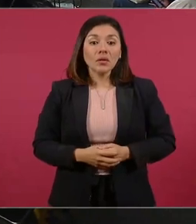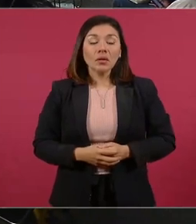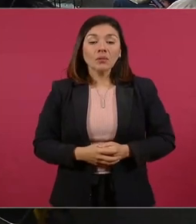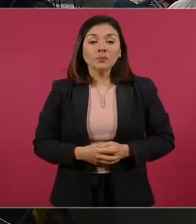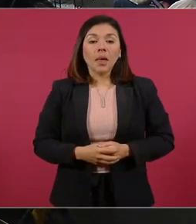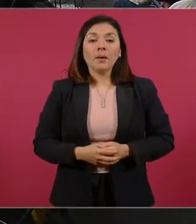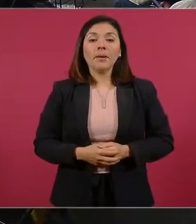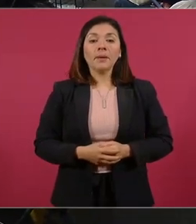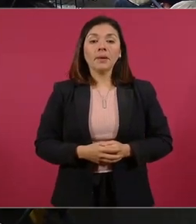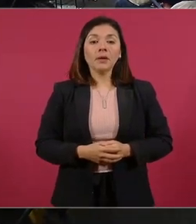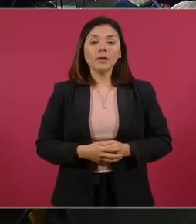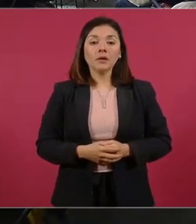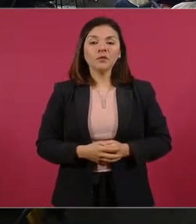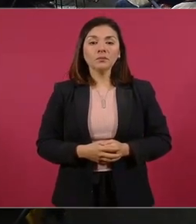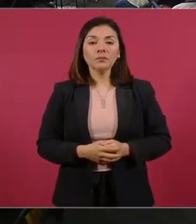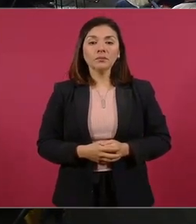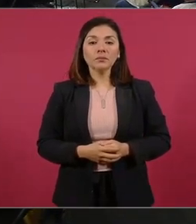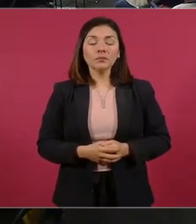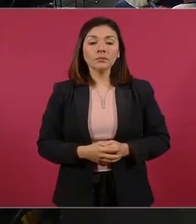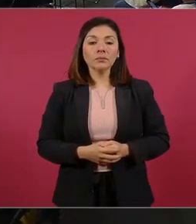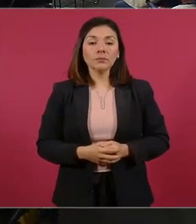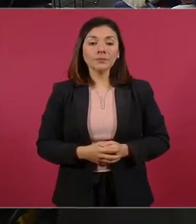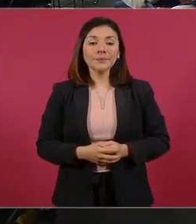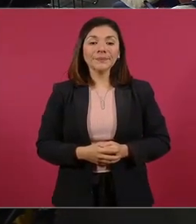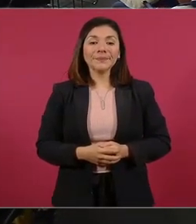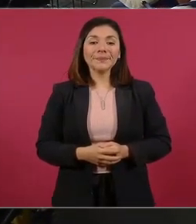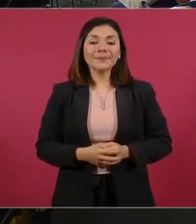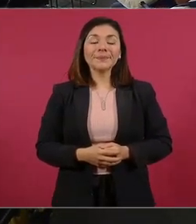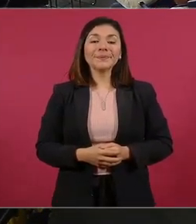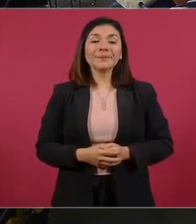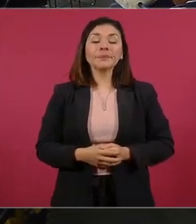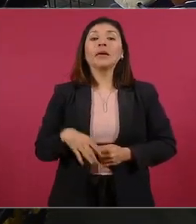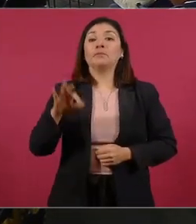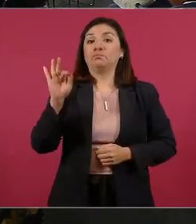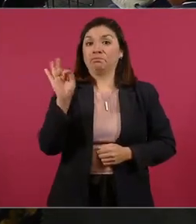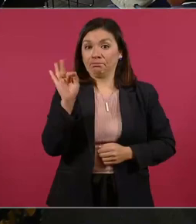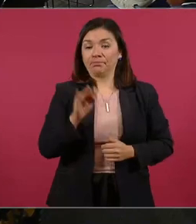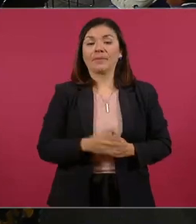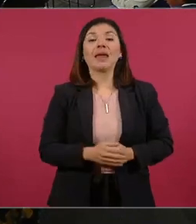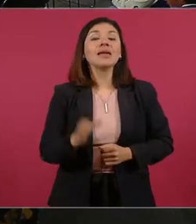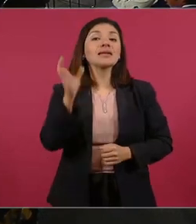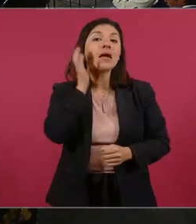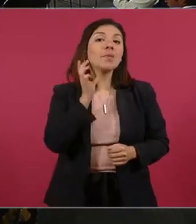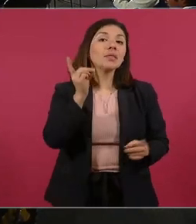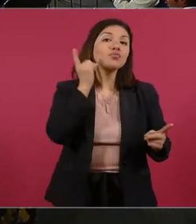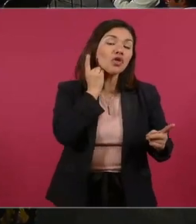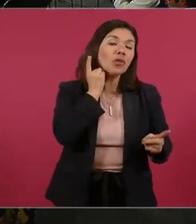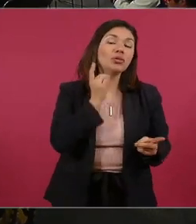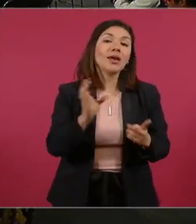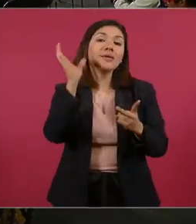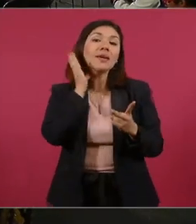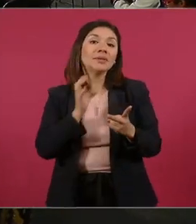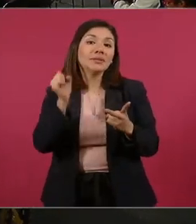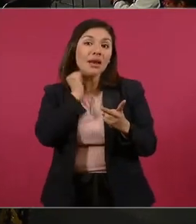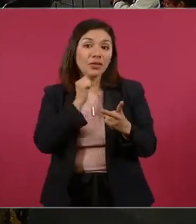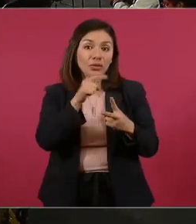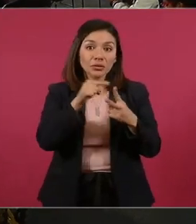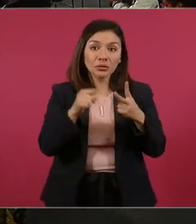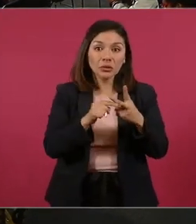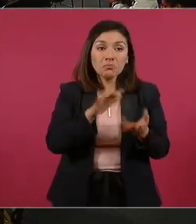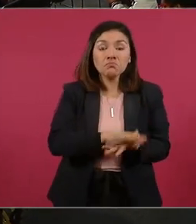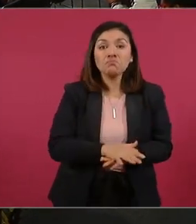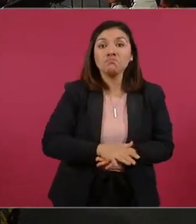si se tiene en la Cámara de Diputados, en la Cámara de Senadores,